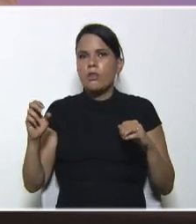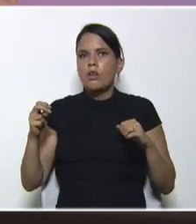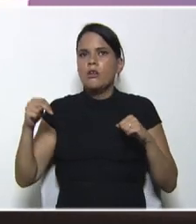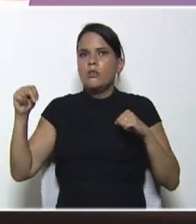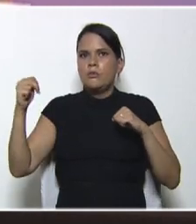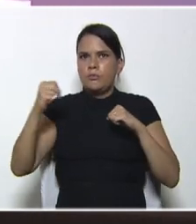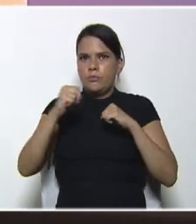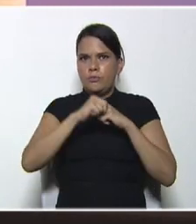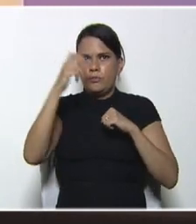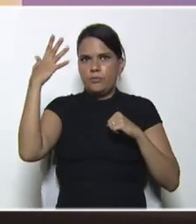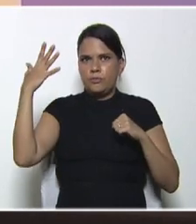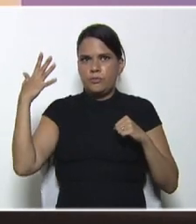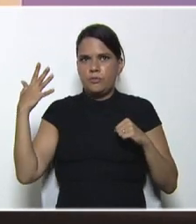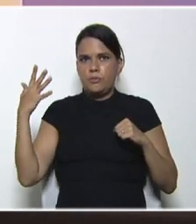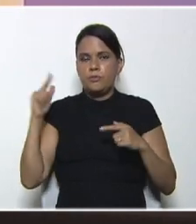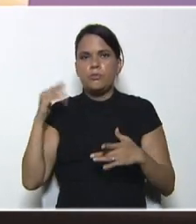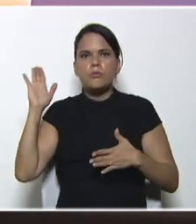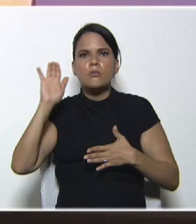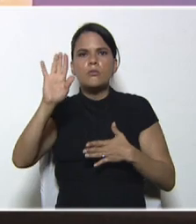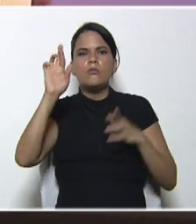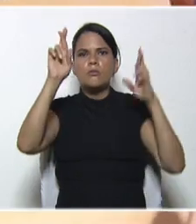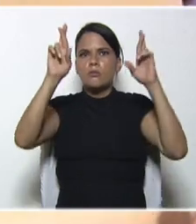ese sentido les traigo el siguiente recurso.